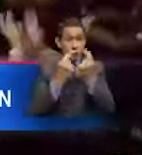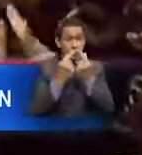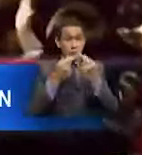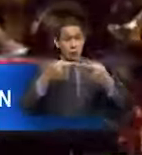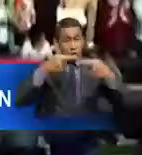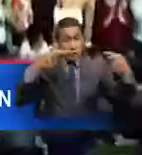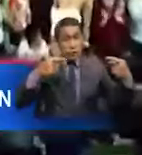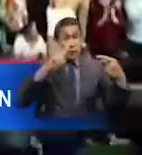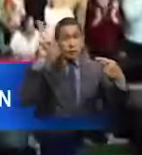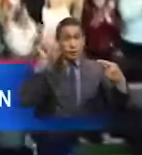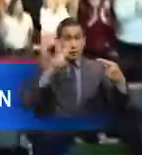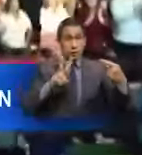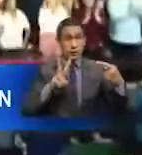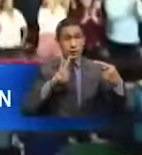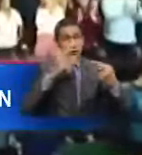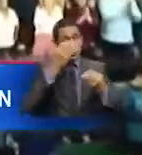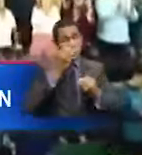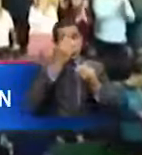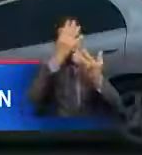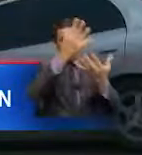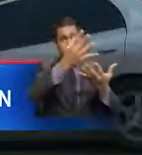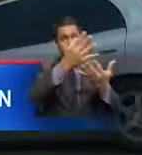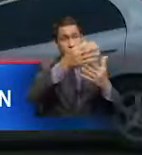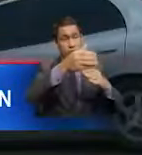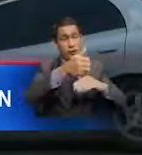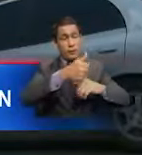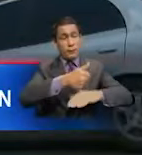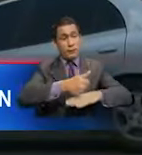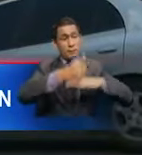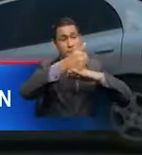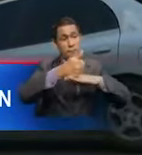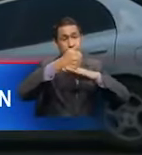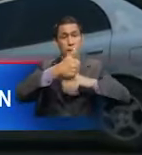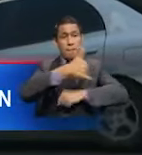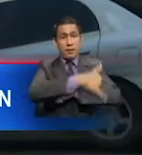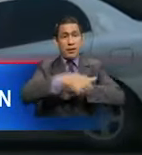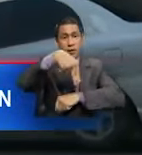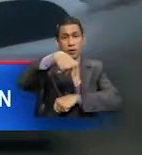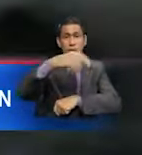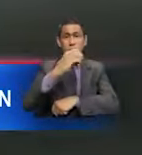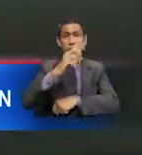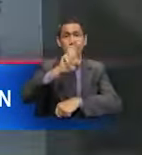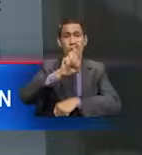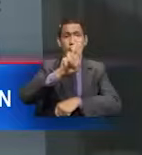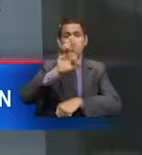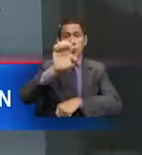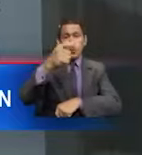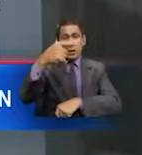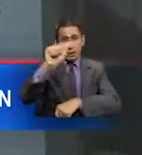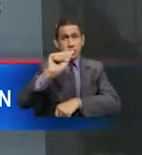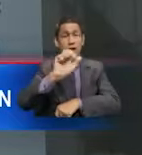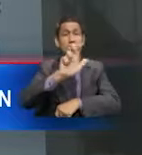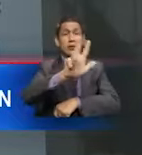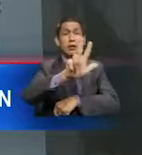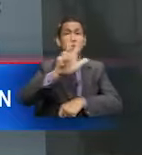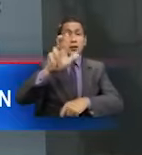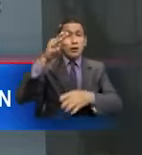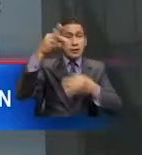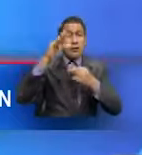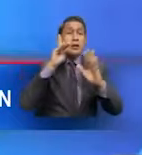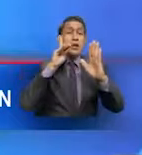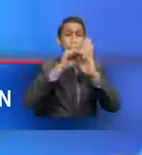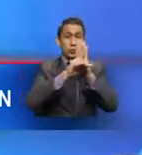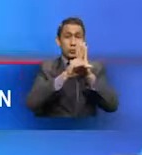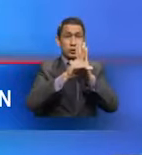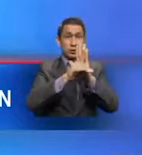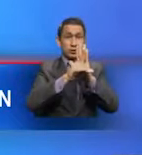Democrática, presentó ante los representantes de Noruega, país facilitador en las negociaciones con el régimen, 33 páginas de denuncias sobre